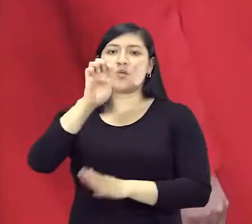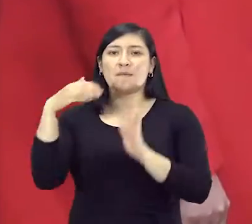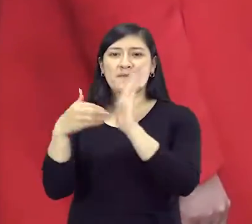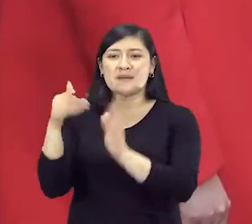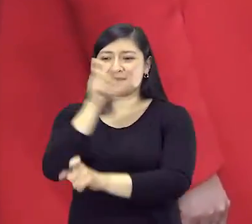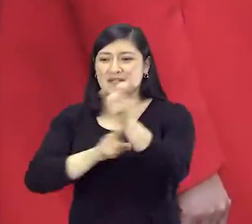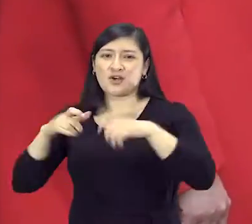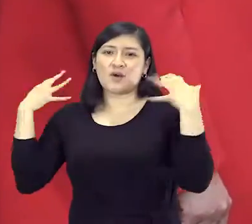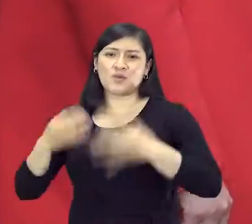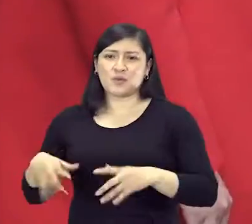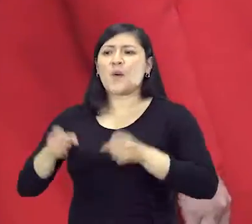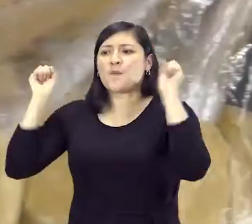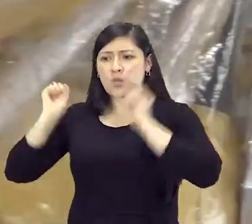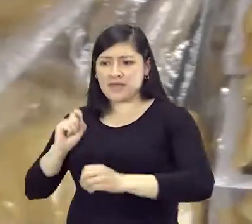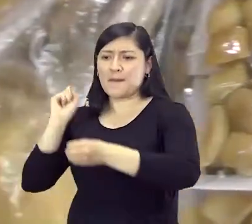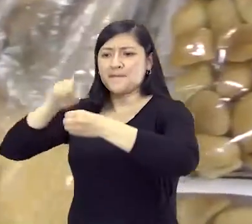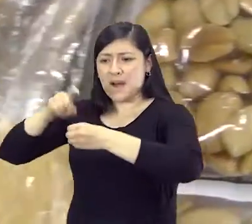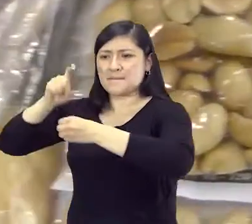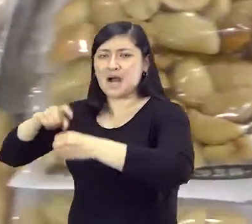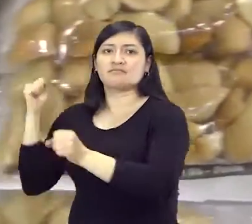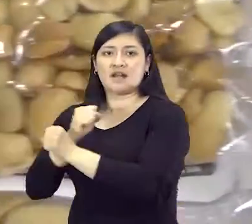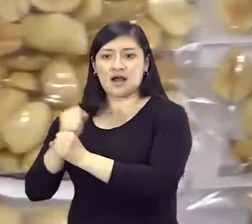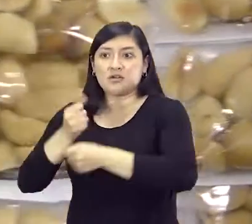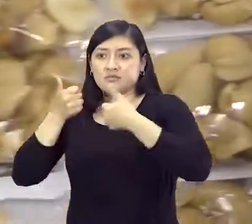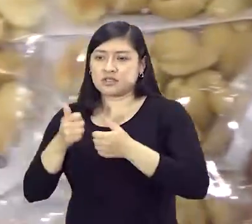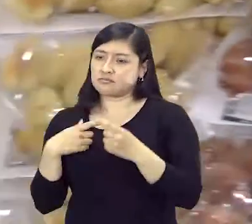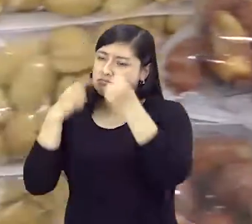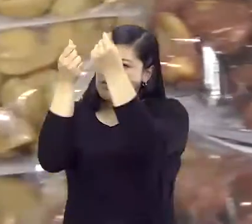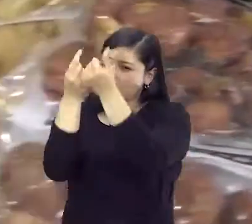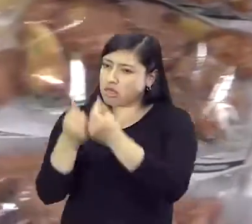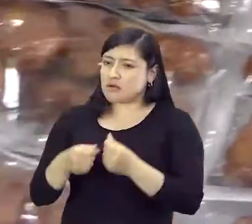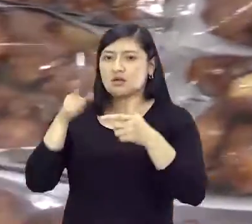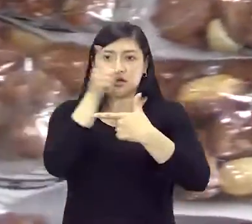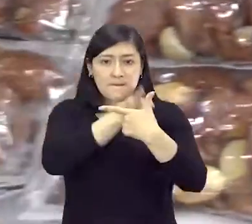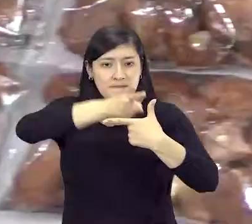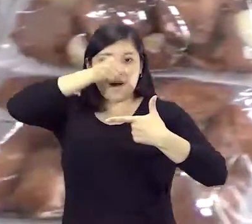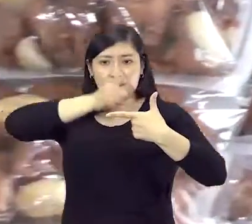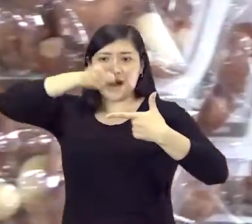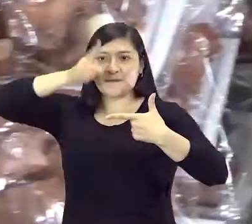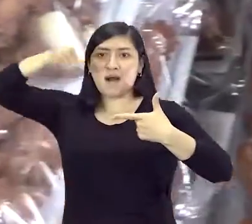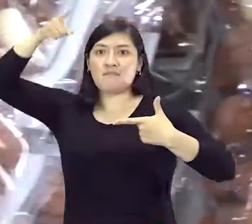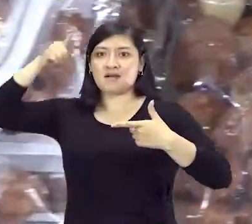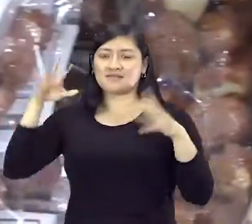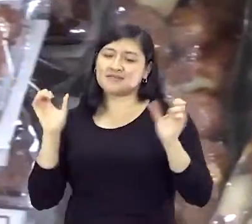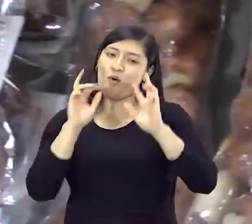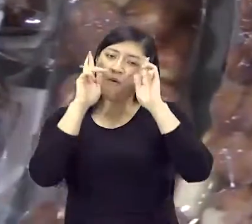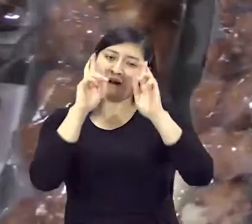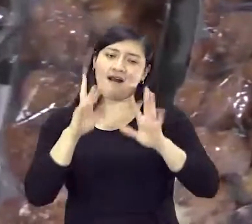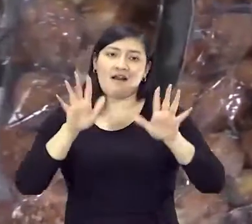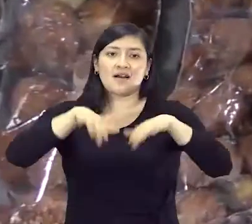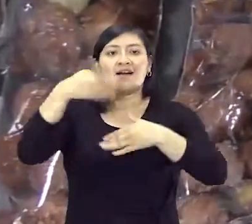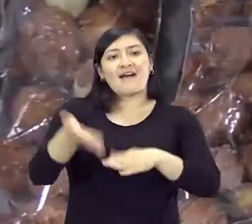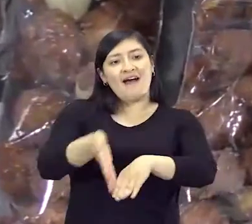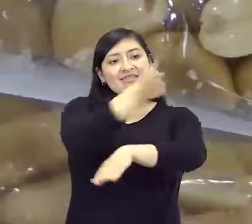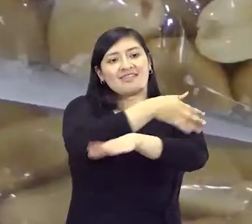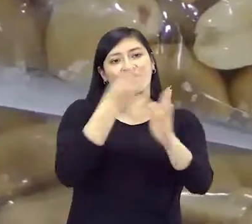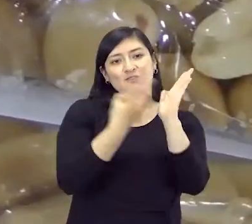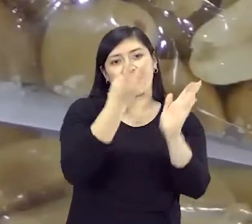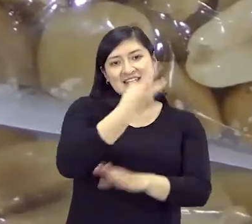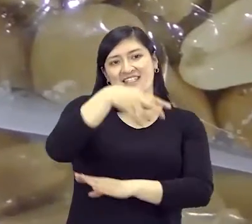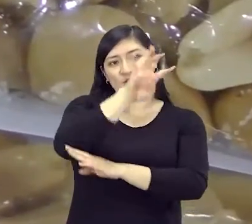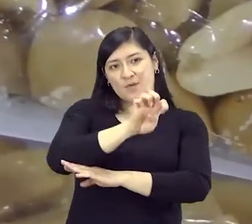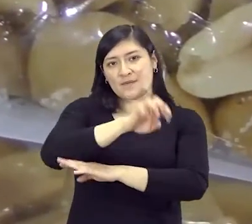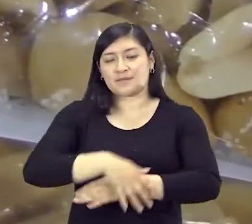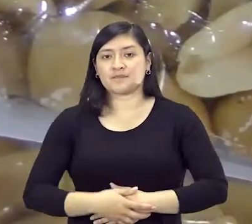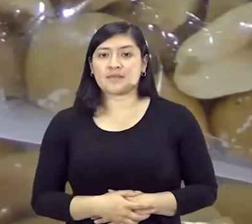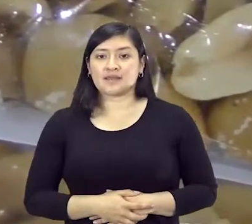eso realmente llevar a la ciudad de Pasto una reactivación económica verdadera, medible, rentable, y volver ojalá a esas cifras importantes